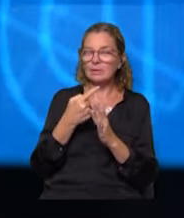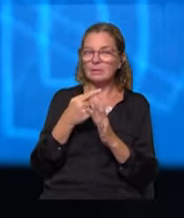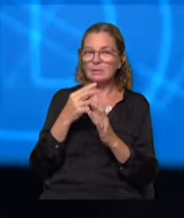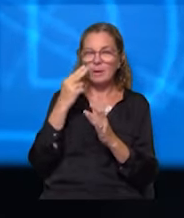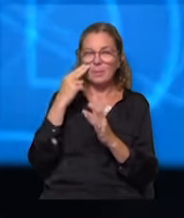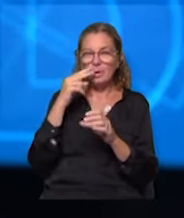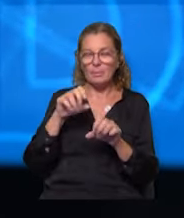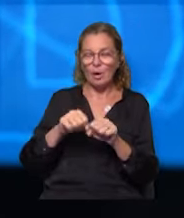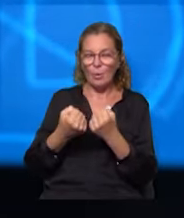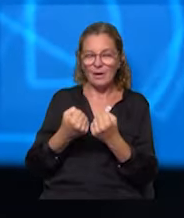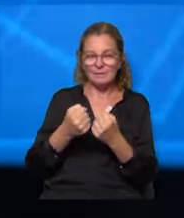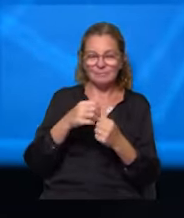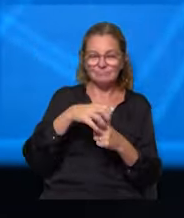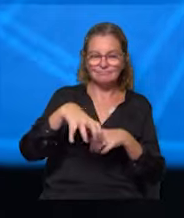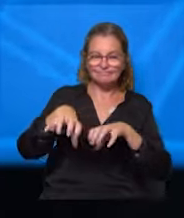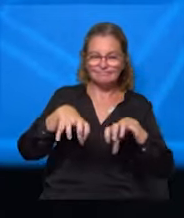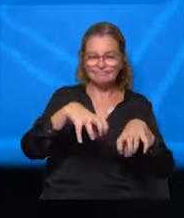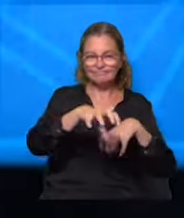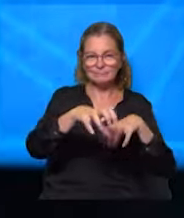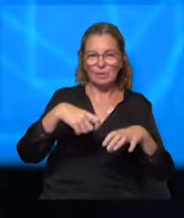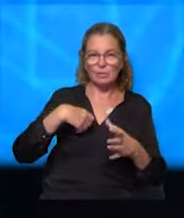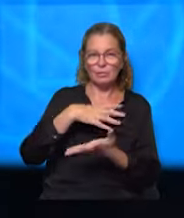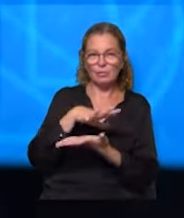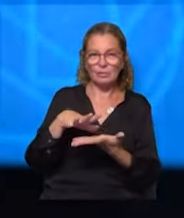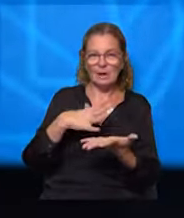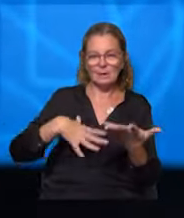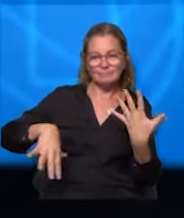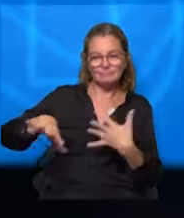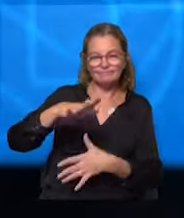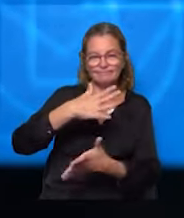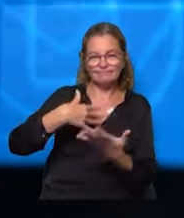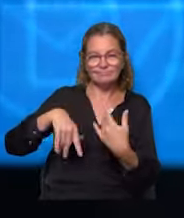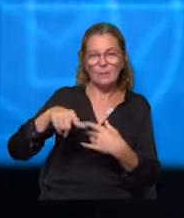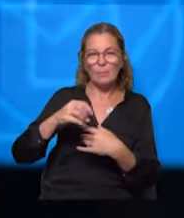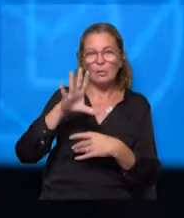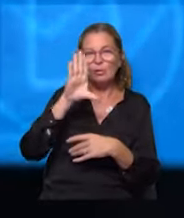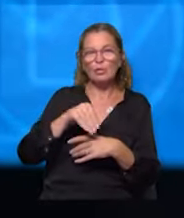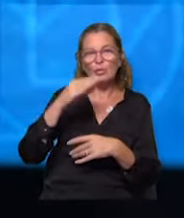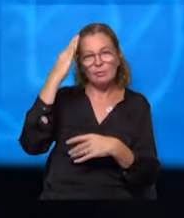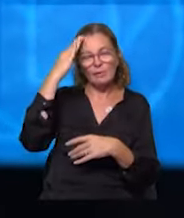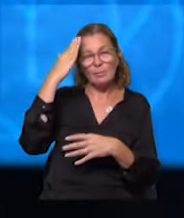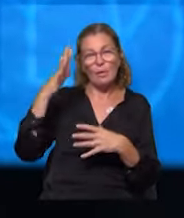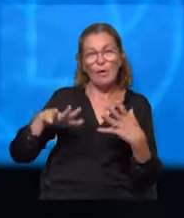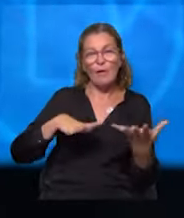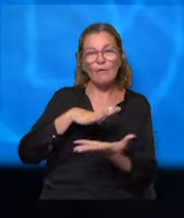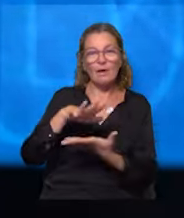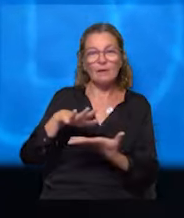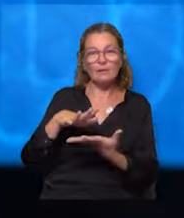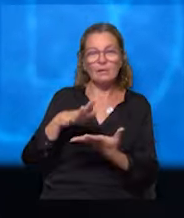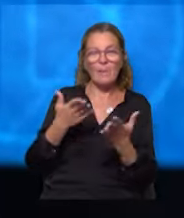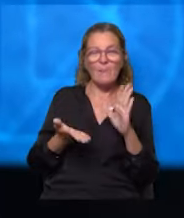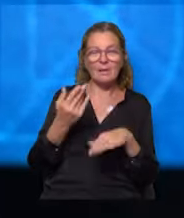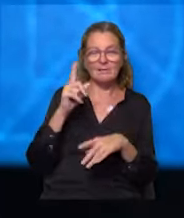o la fragmentación social que interactúa con esto verdad Porque todos sabemos que en los barrios más